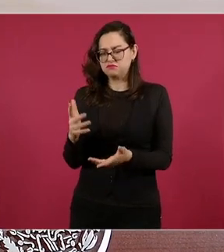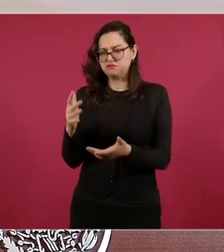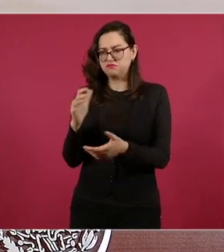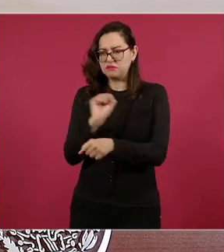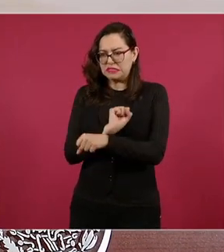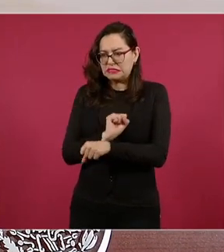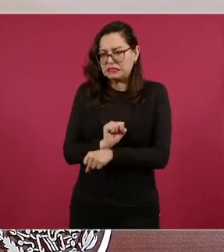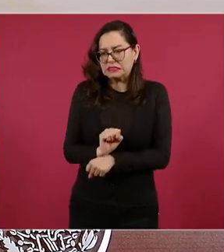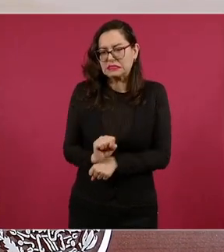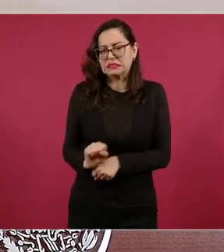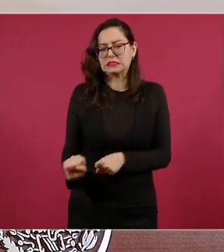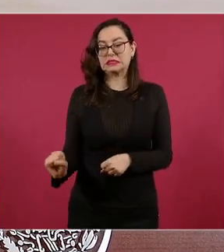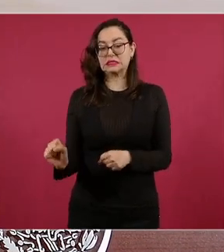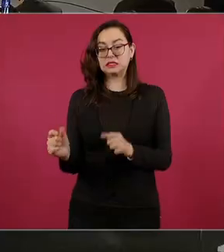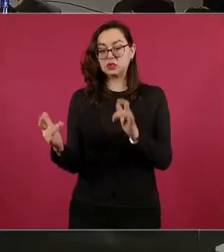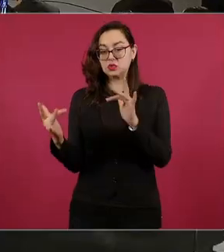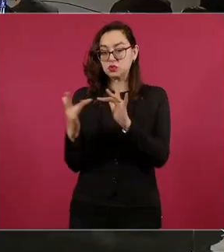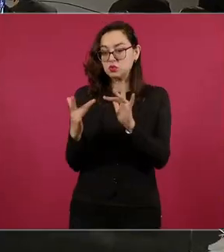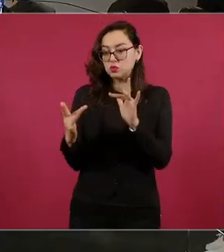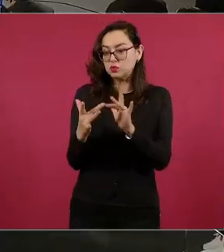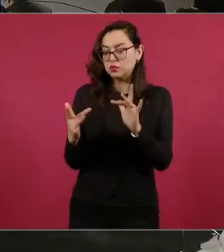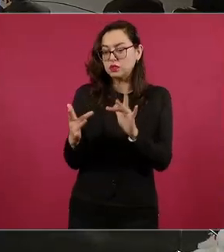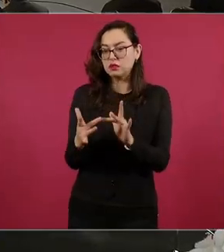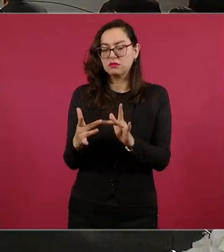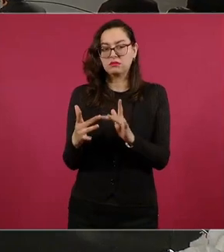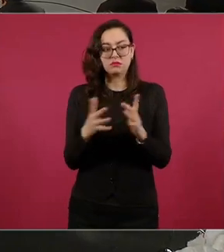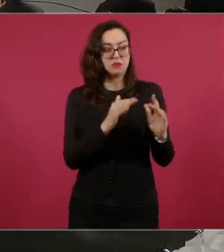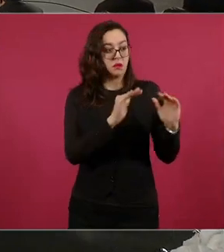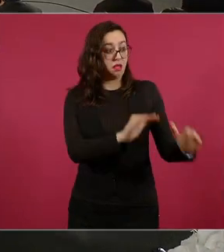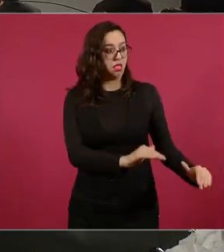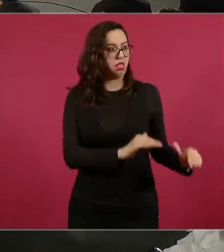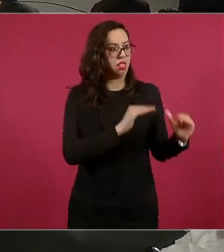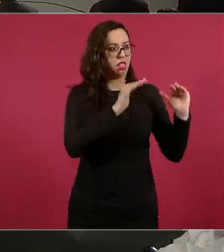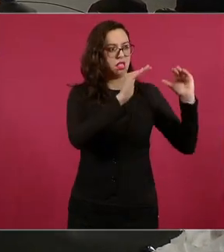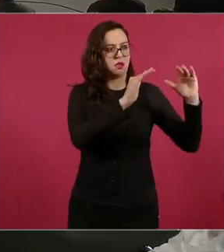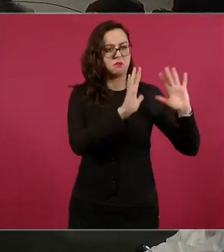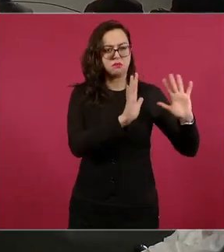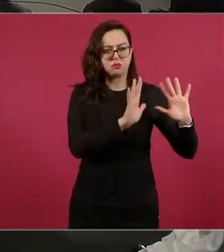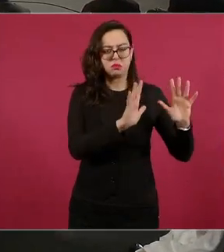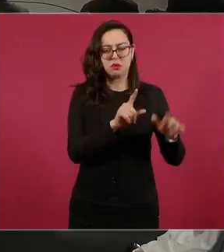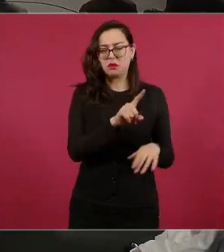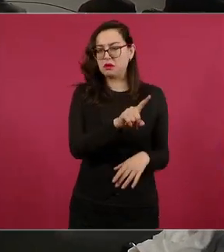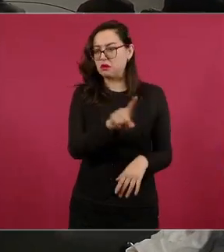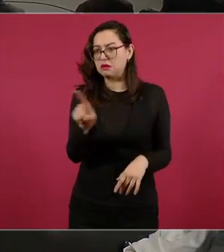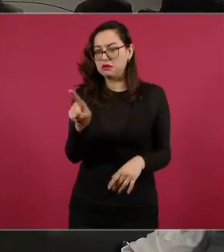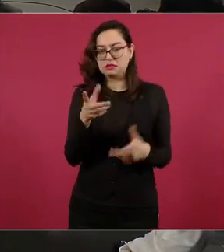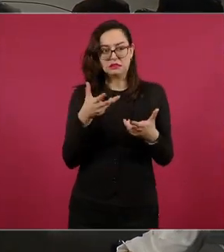ni ahuyentar a los asustadizos.